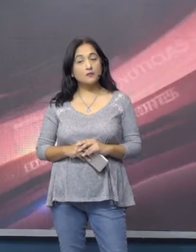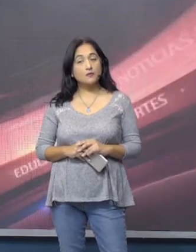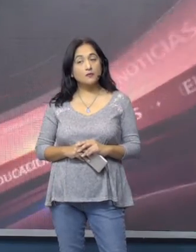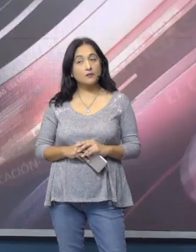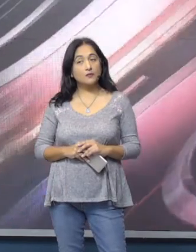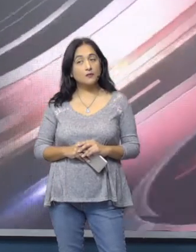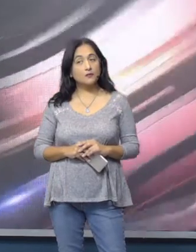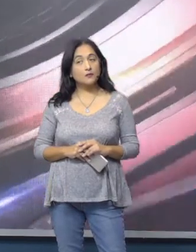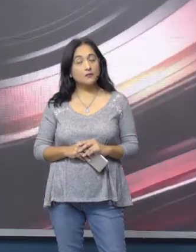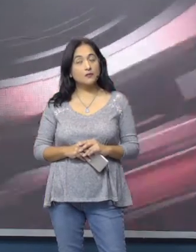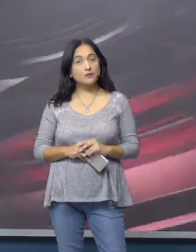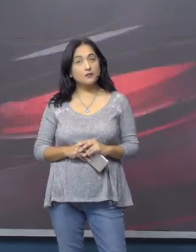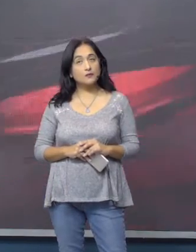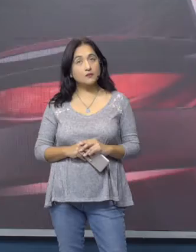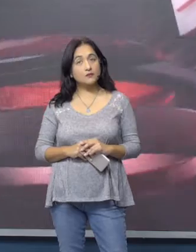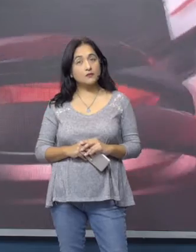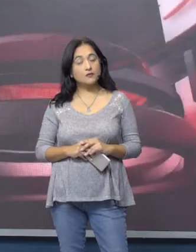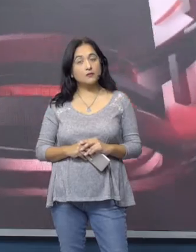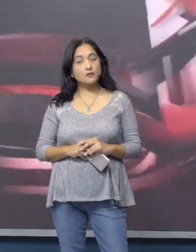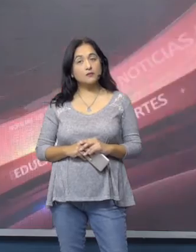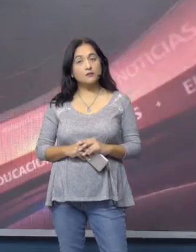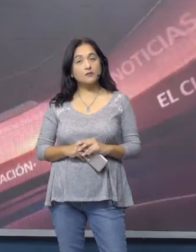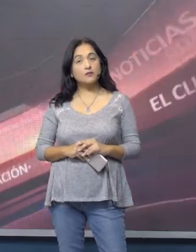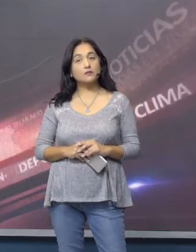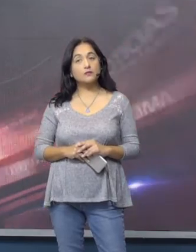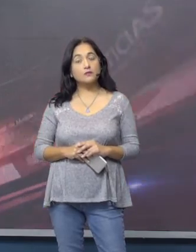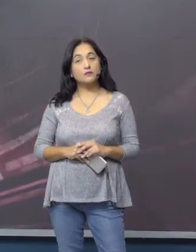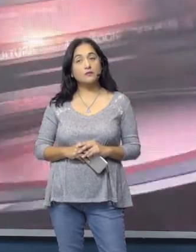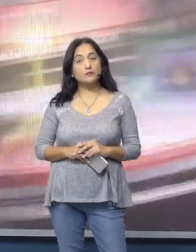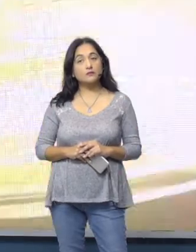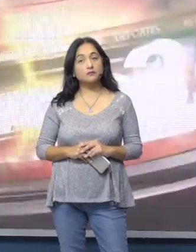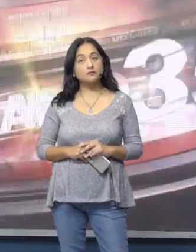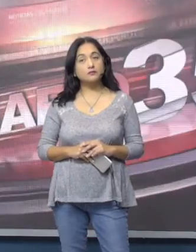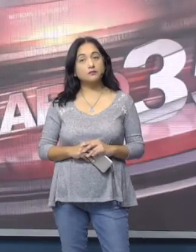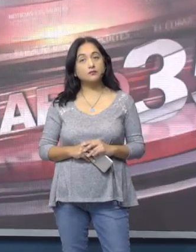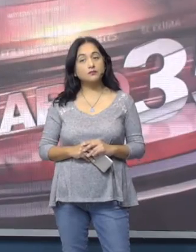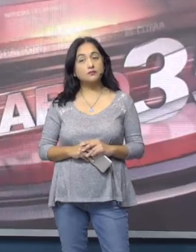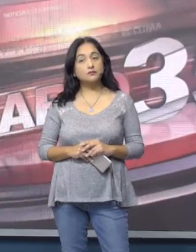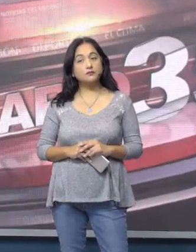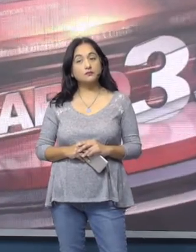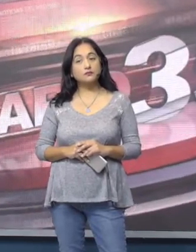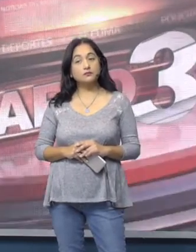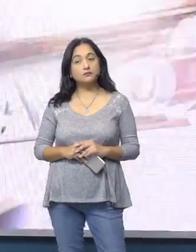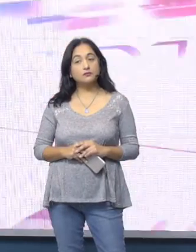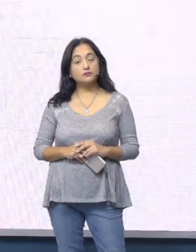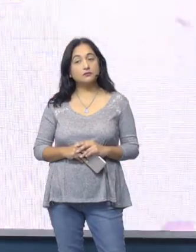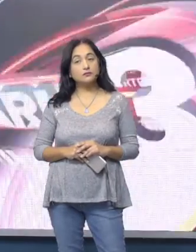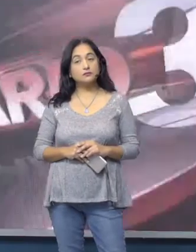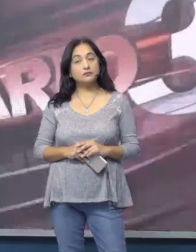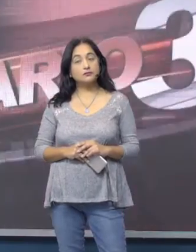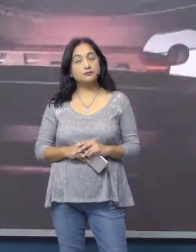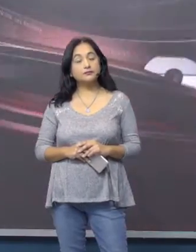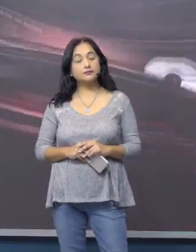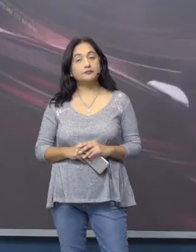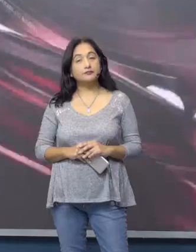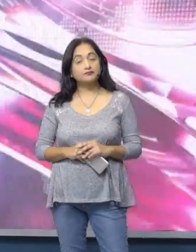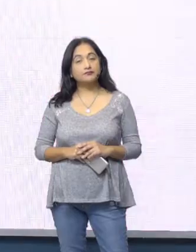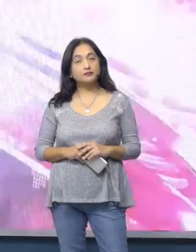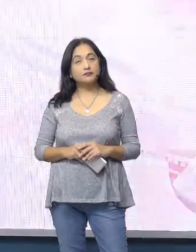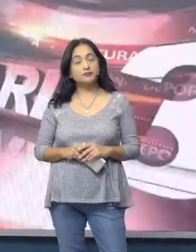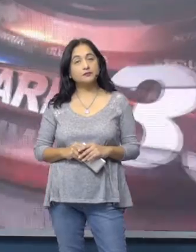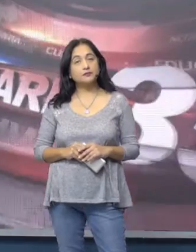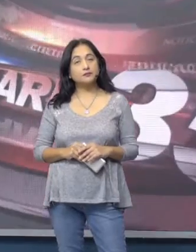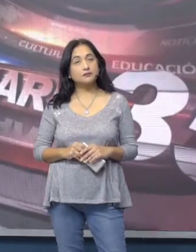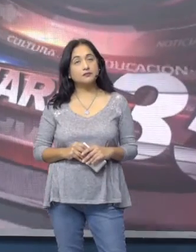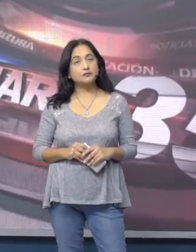debe observar el Ministerio de Educación. Esos fueron los temas salientes en esa reunión del 5 de junio y